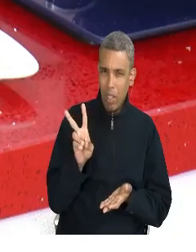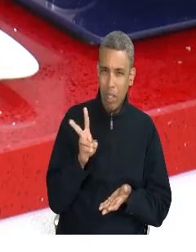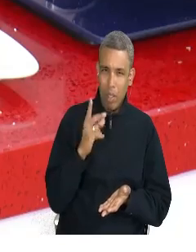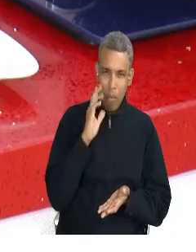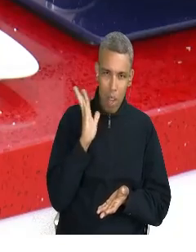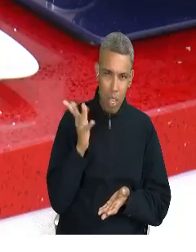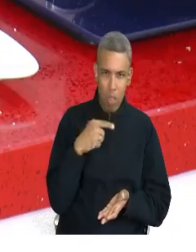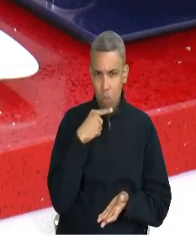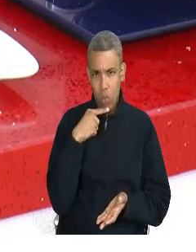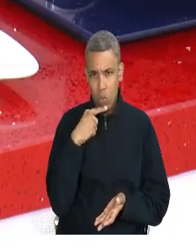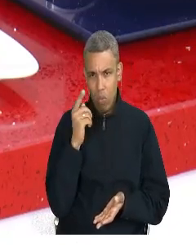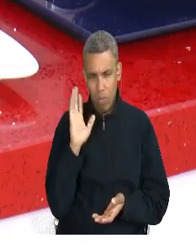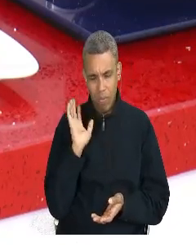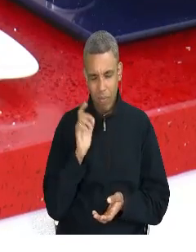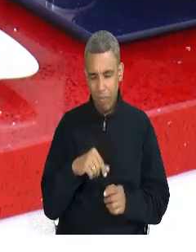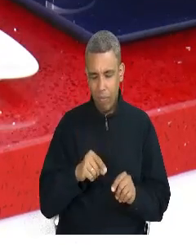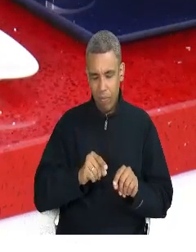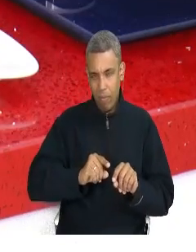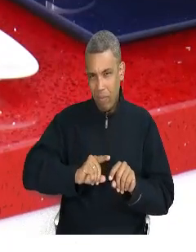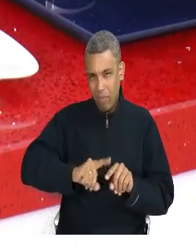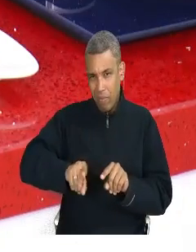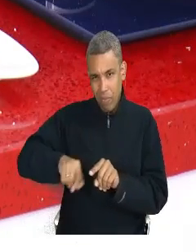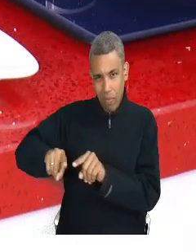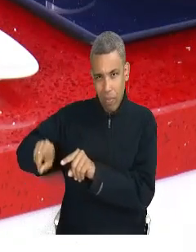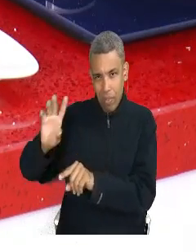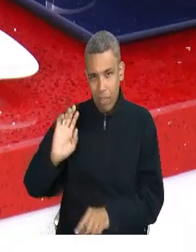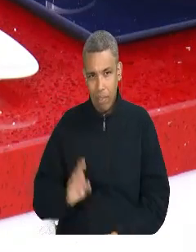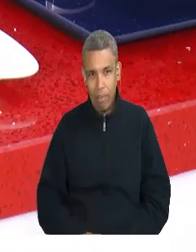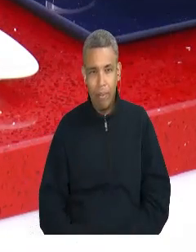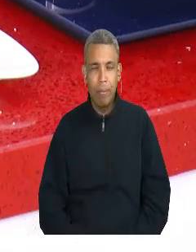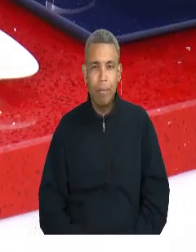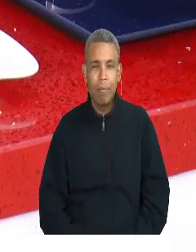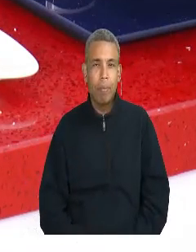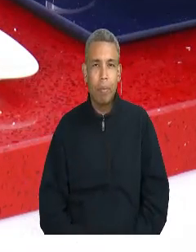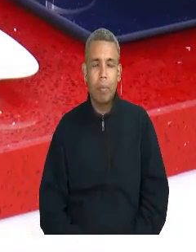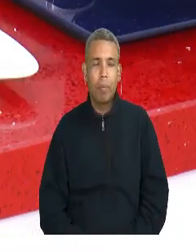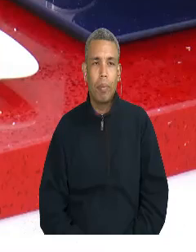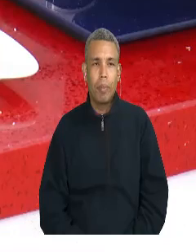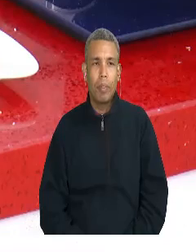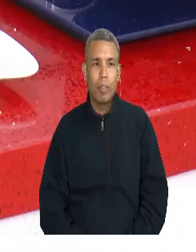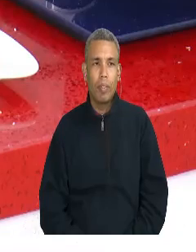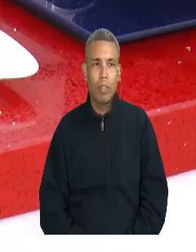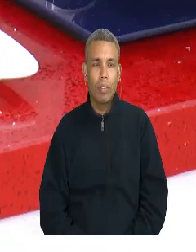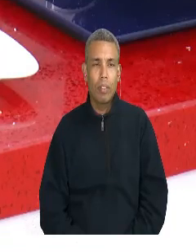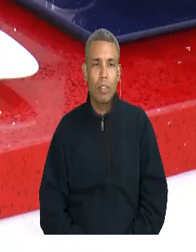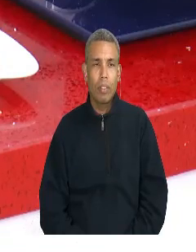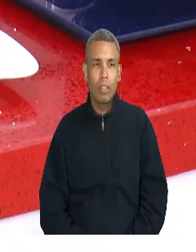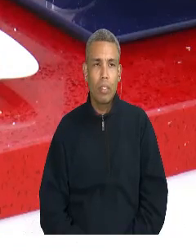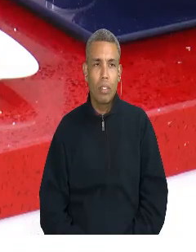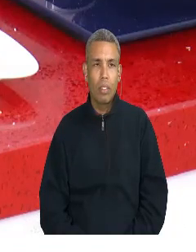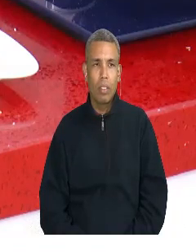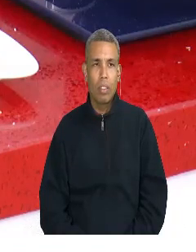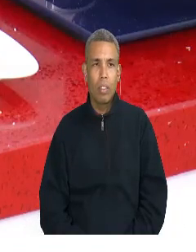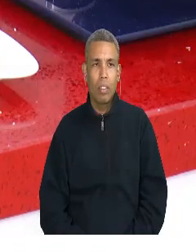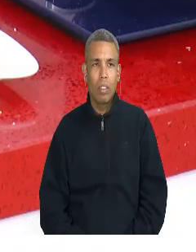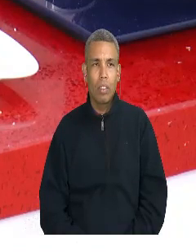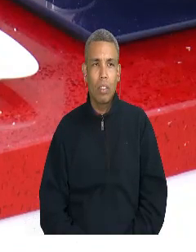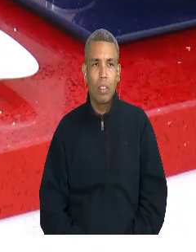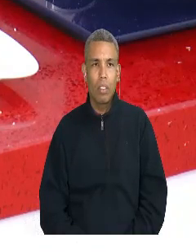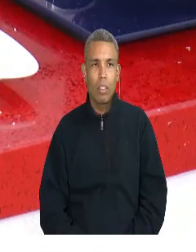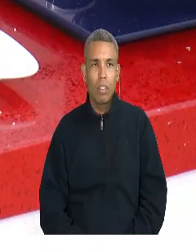rojito, como un color, sí, como rojito. Eso ya son preparaciones. En el negro, en este caso, es un